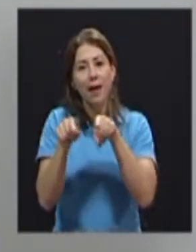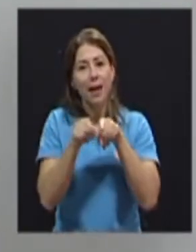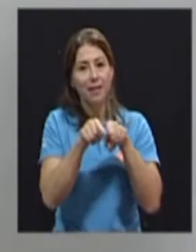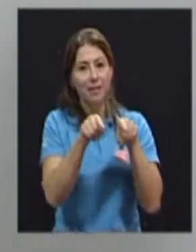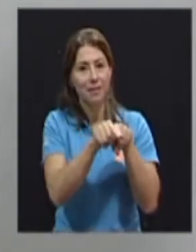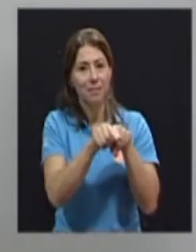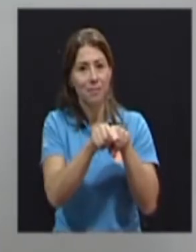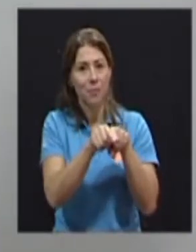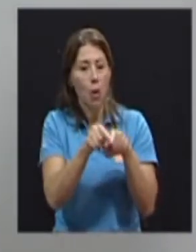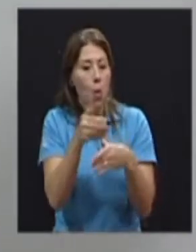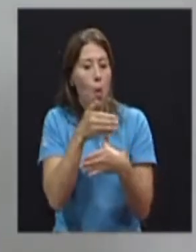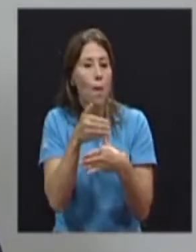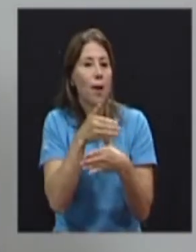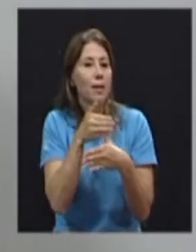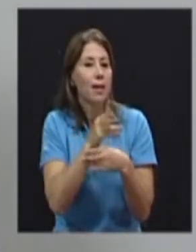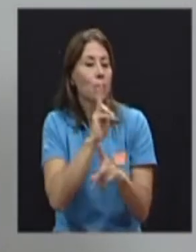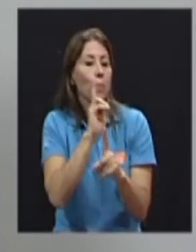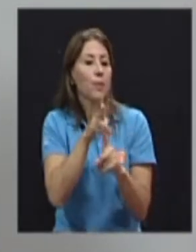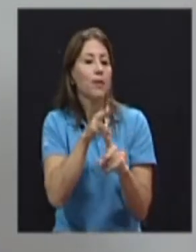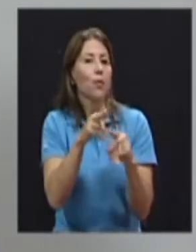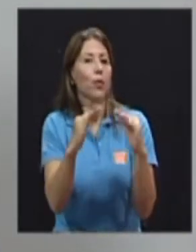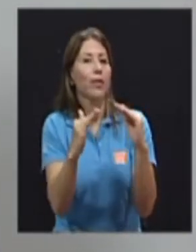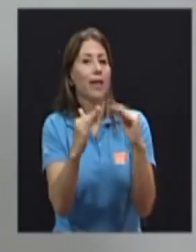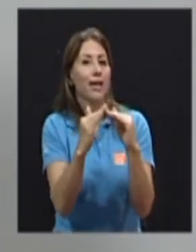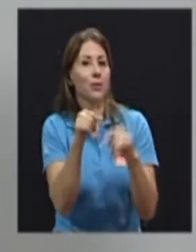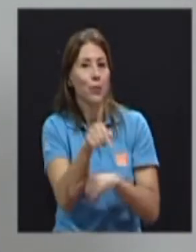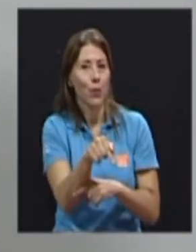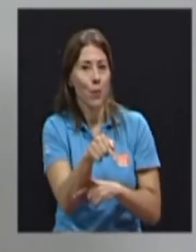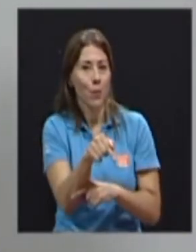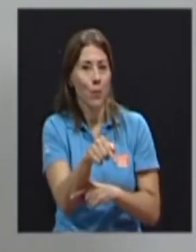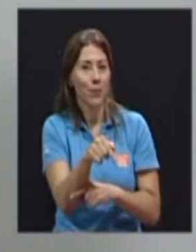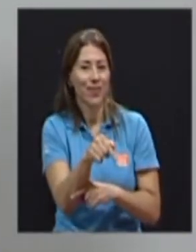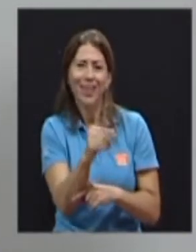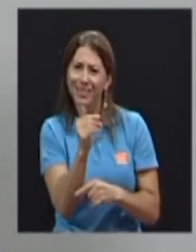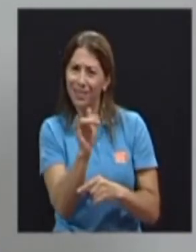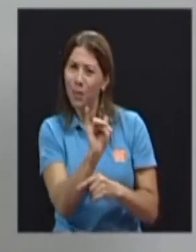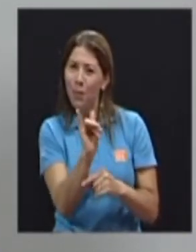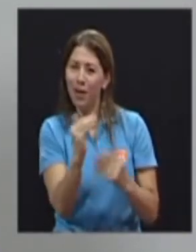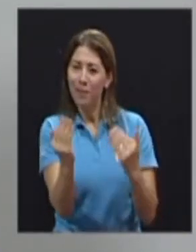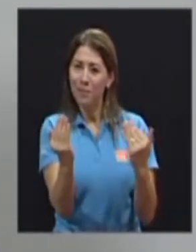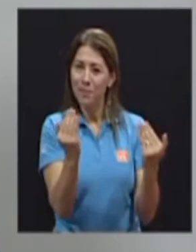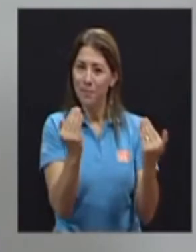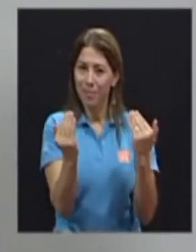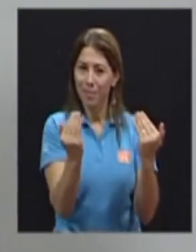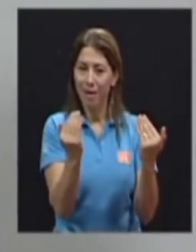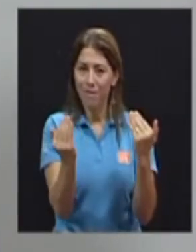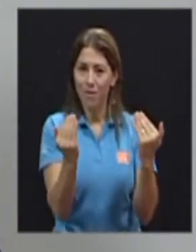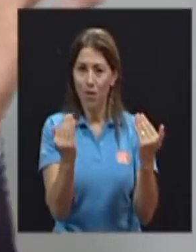techo y otras cosas, casi que la metáfora de